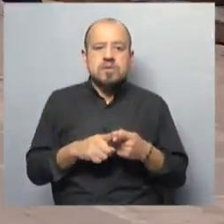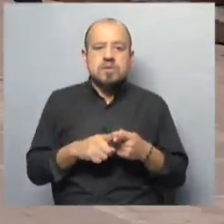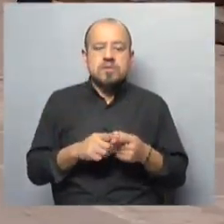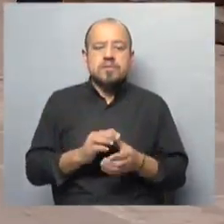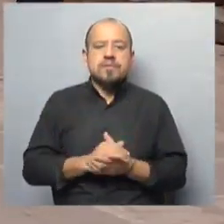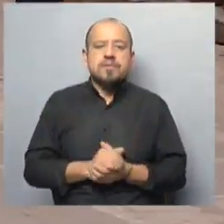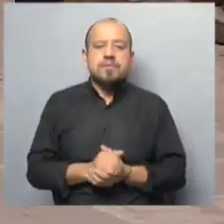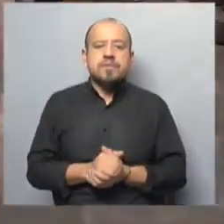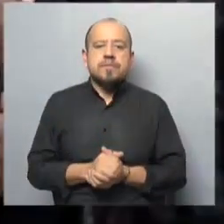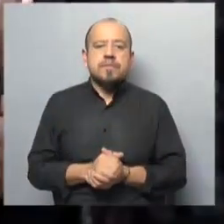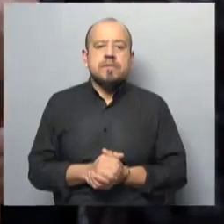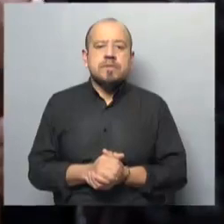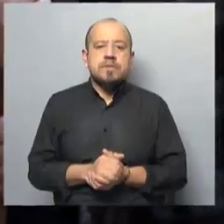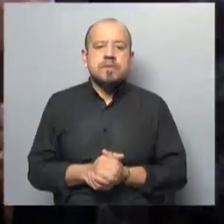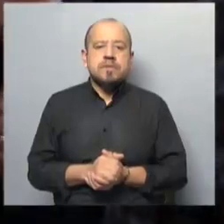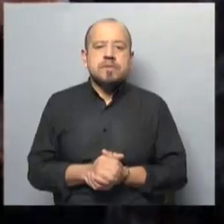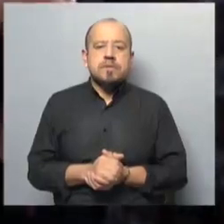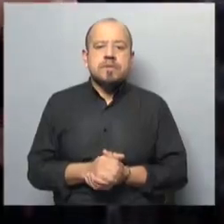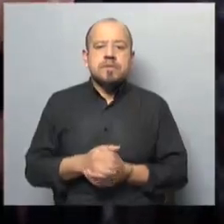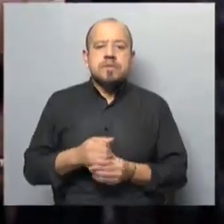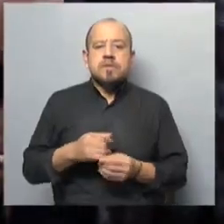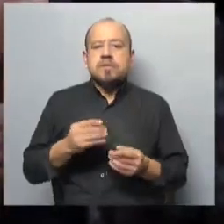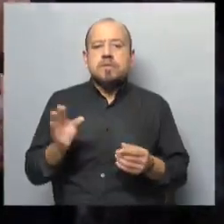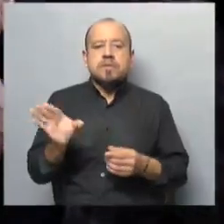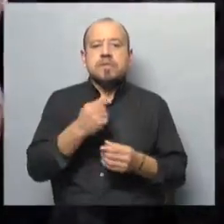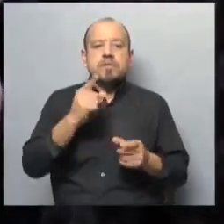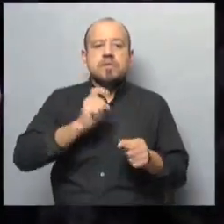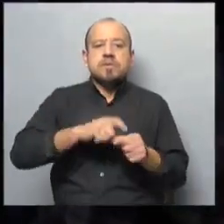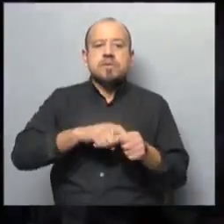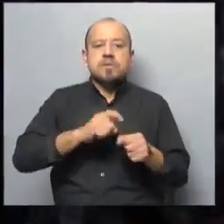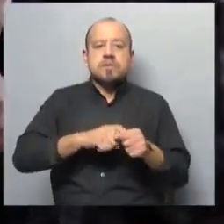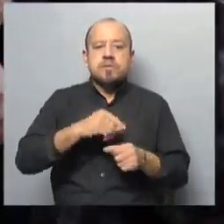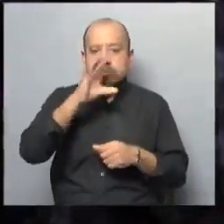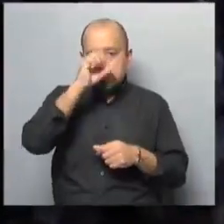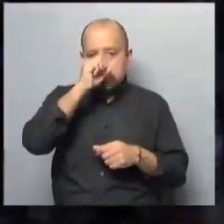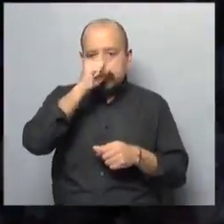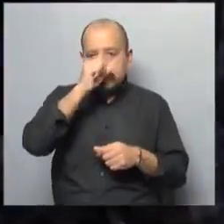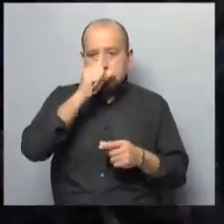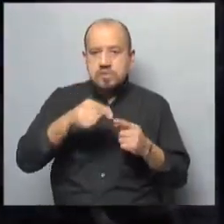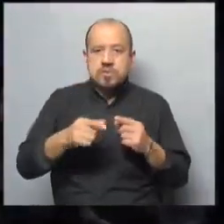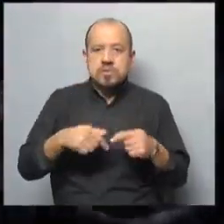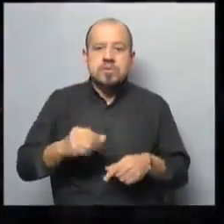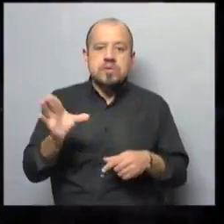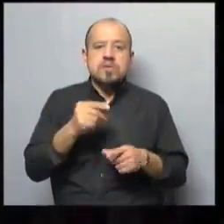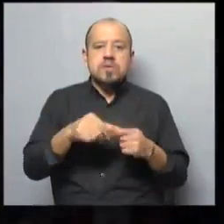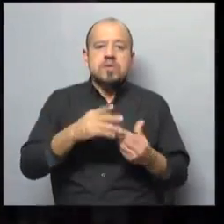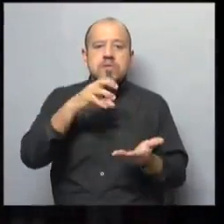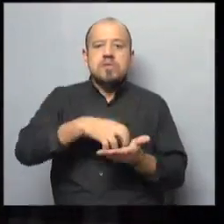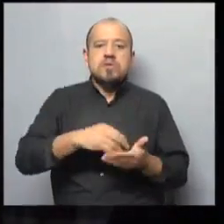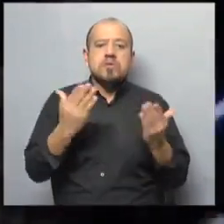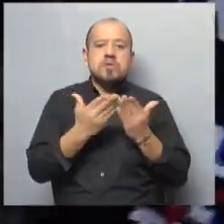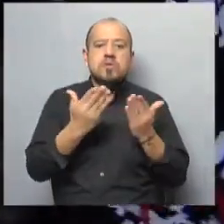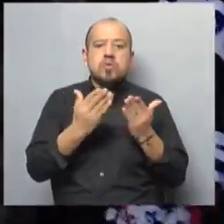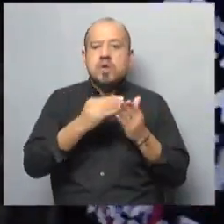decía. Estamos todos los sindicatos de la educación de Florida y también todos los centros de estudiantes